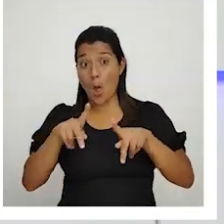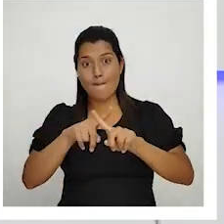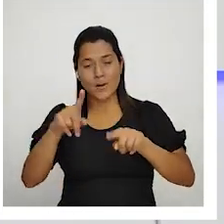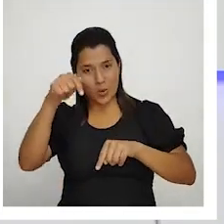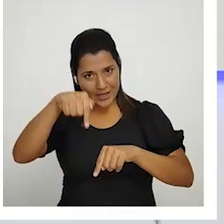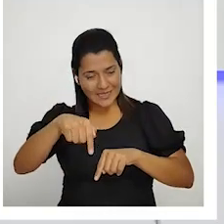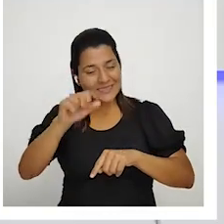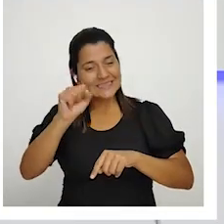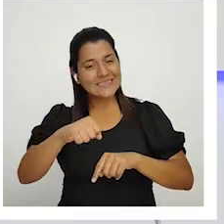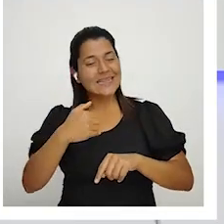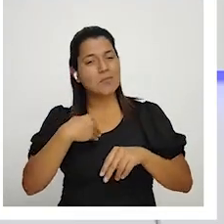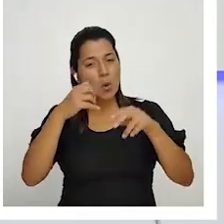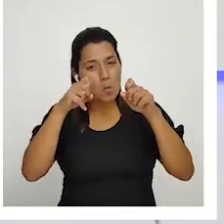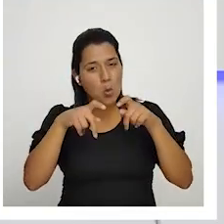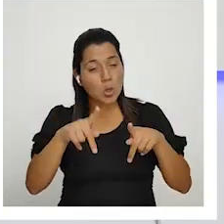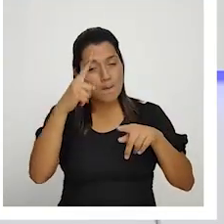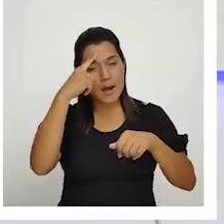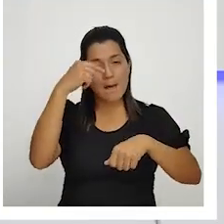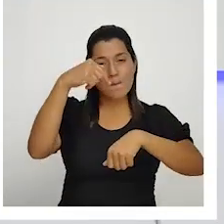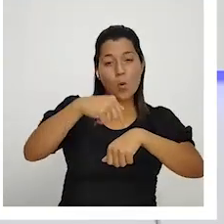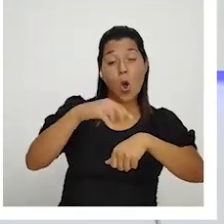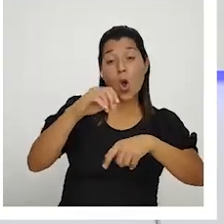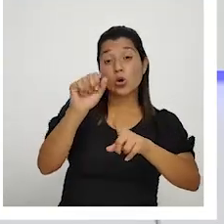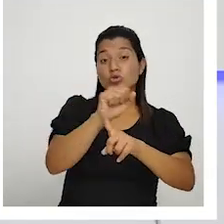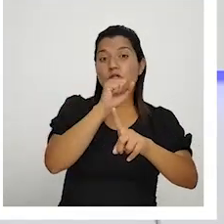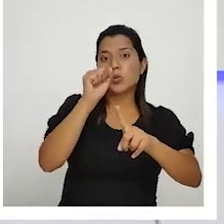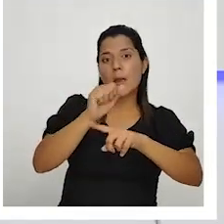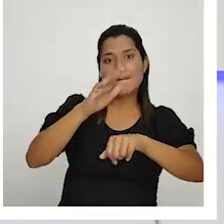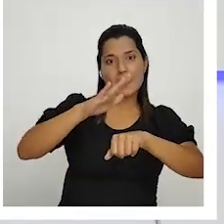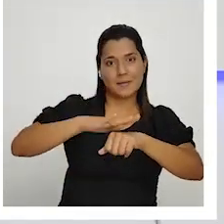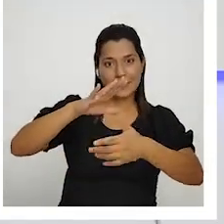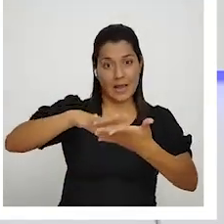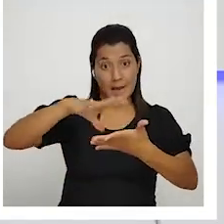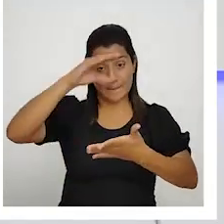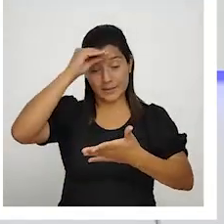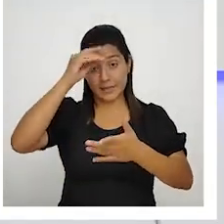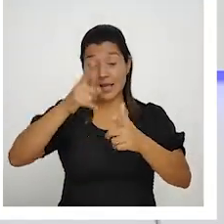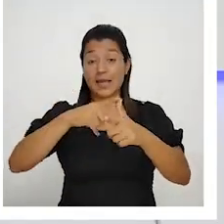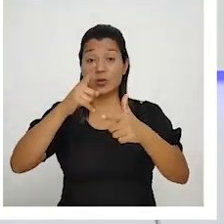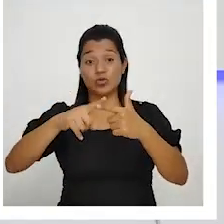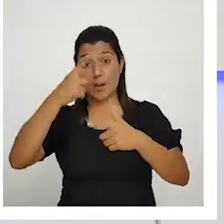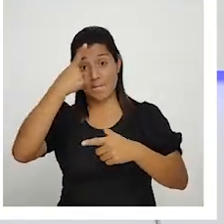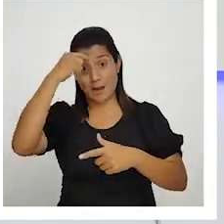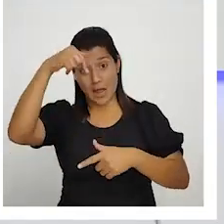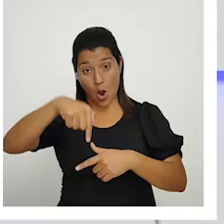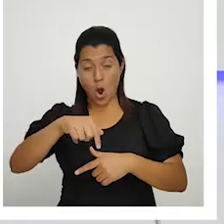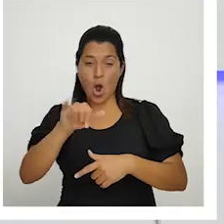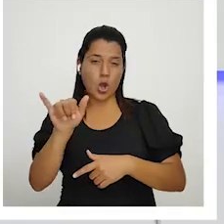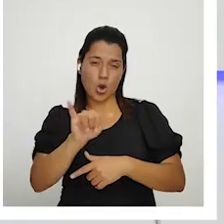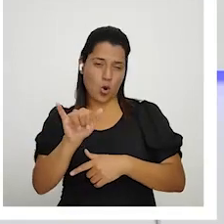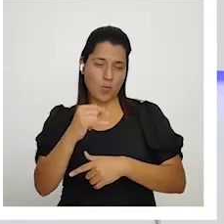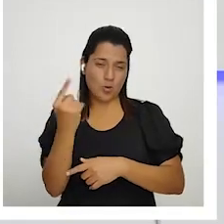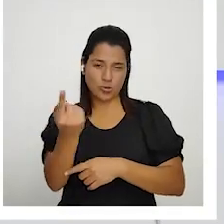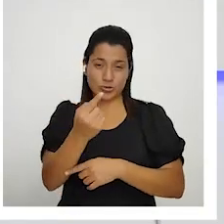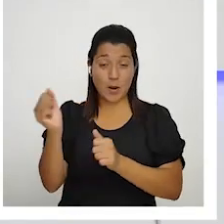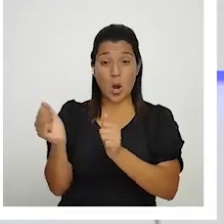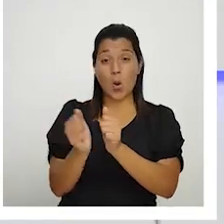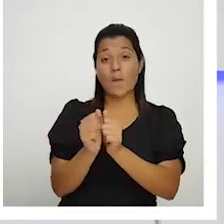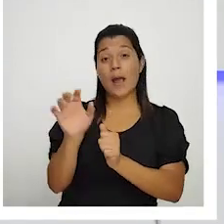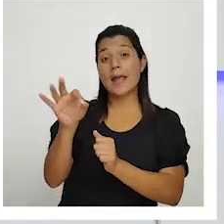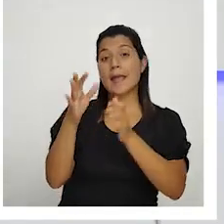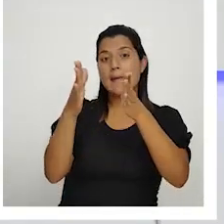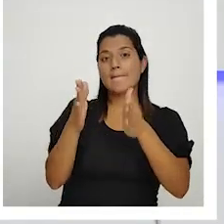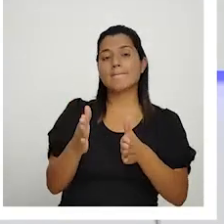a momentos o a situaciones que nos hacen aprender. Entonces, hoy, como todos los días, nos acompaña una invitada muy